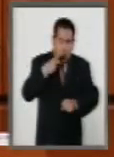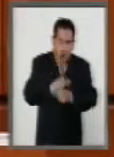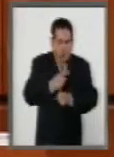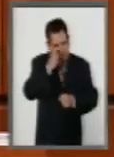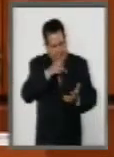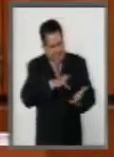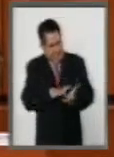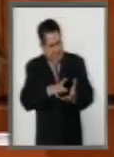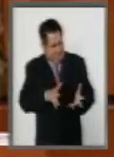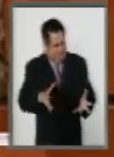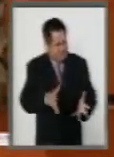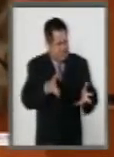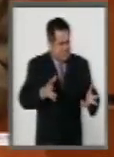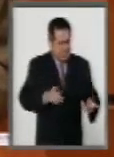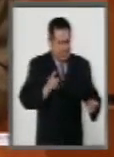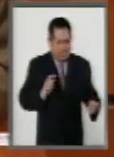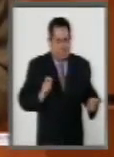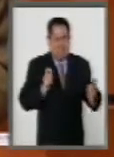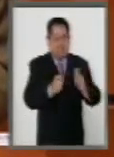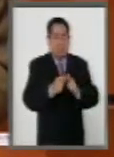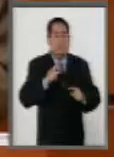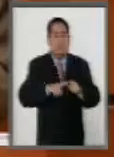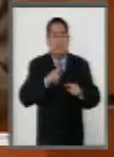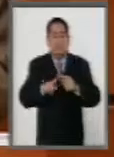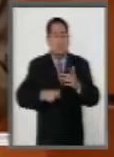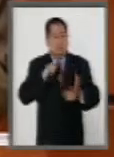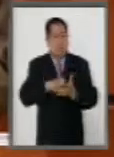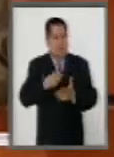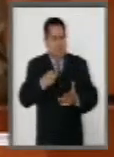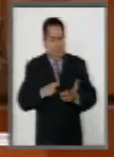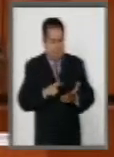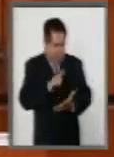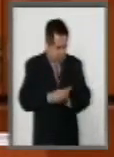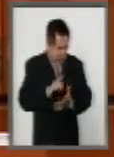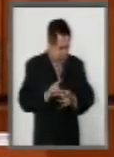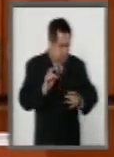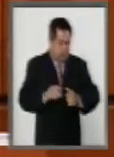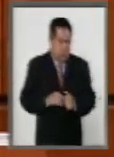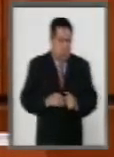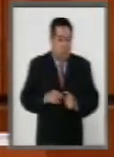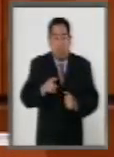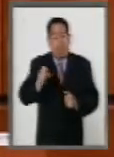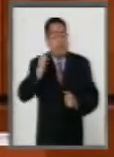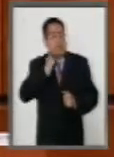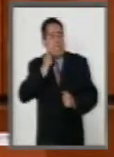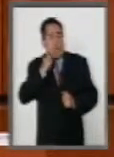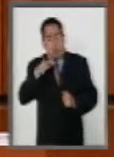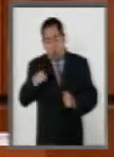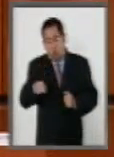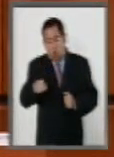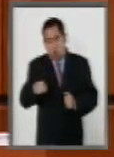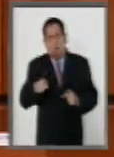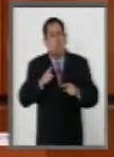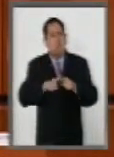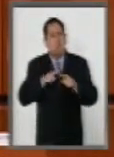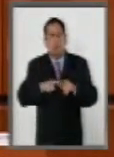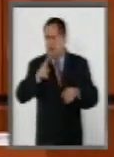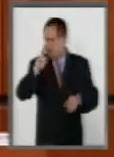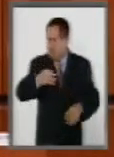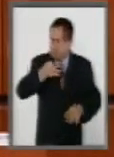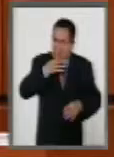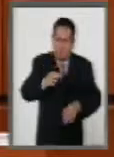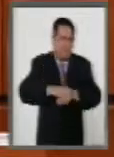las transformaciones que mandata esta ley. El Senado, lo queremos decir